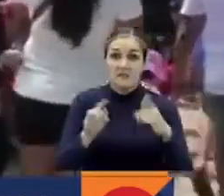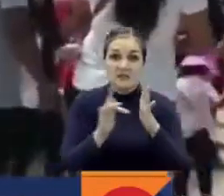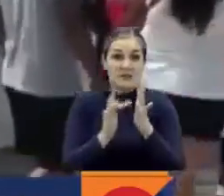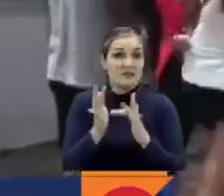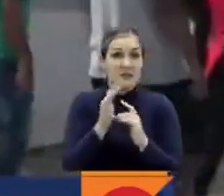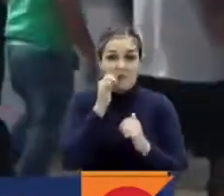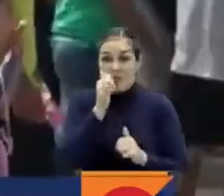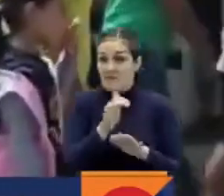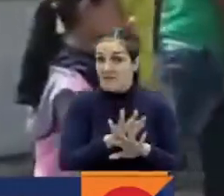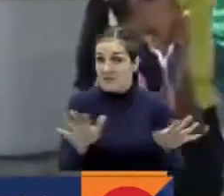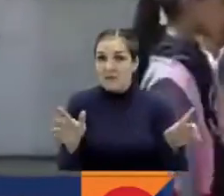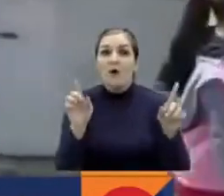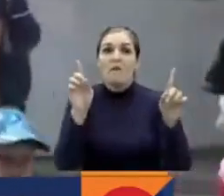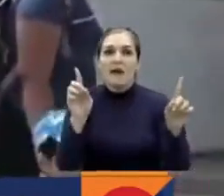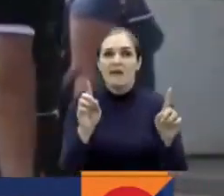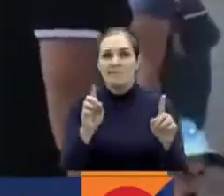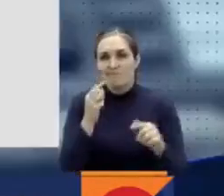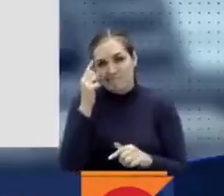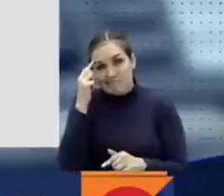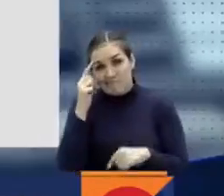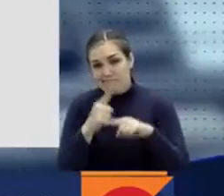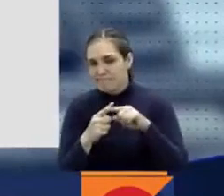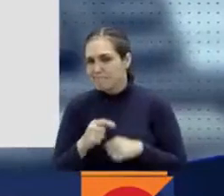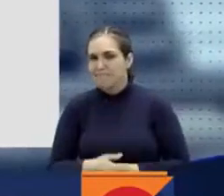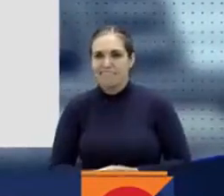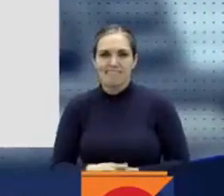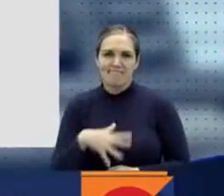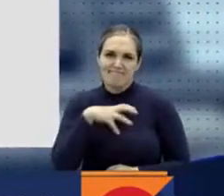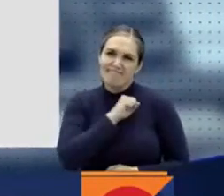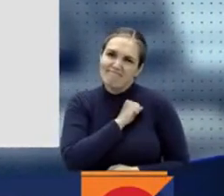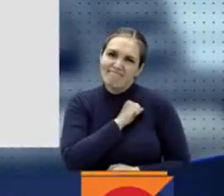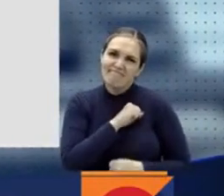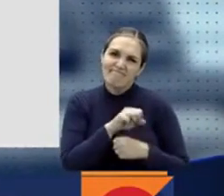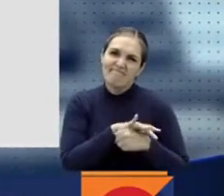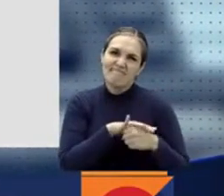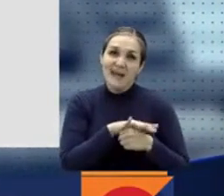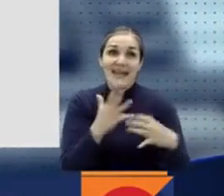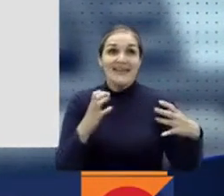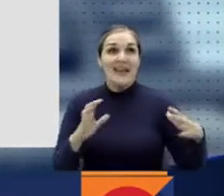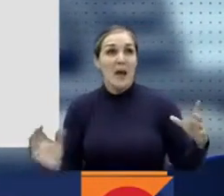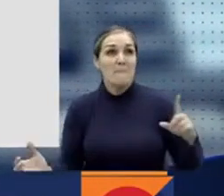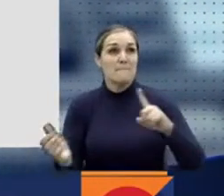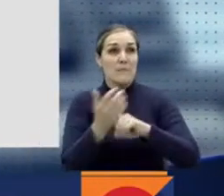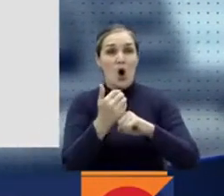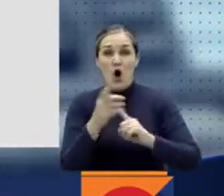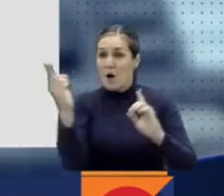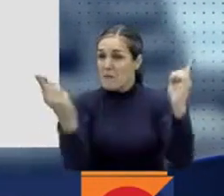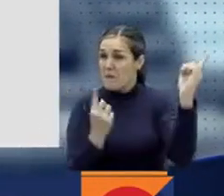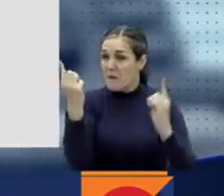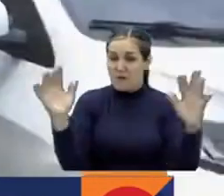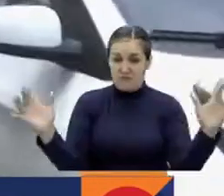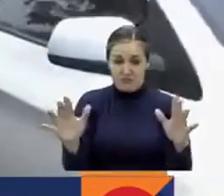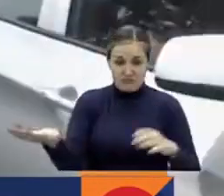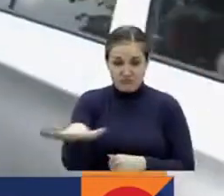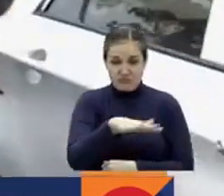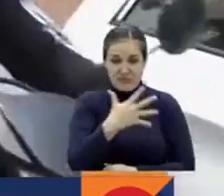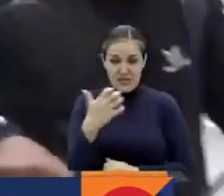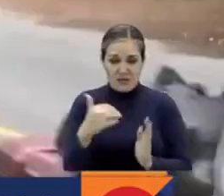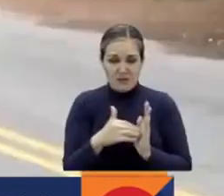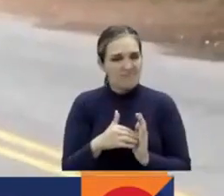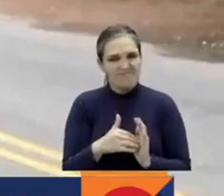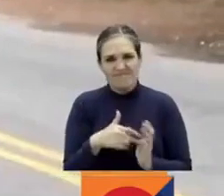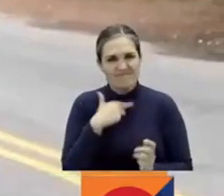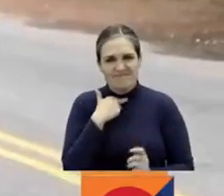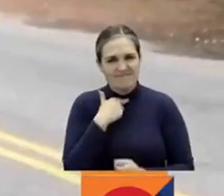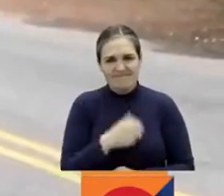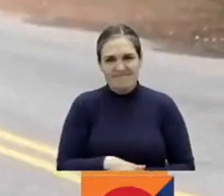Santa, la expectativa no es alta. Desgraciadamente estuvo un poco lejos de esa expectativa, de esa meta. Según